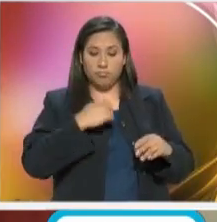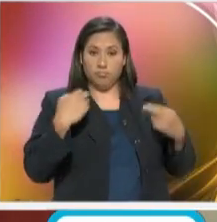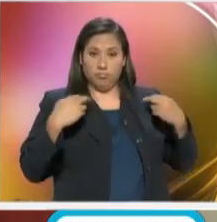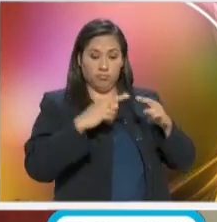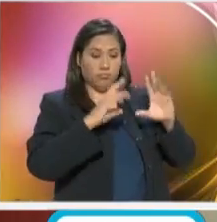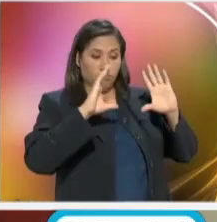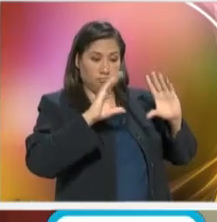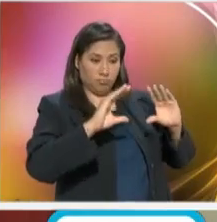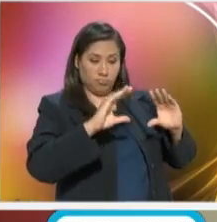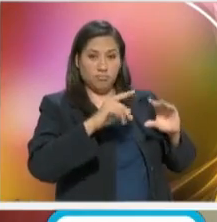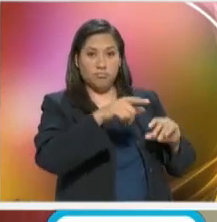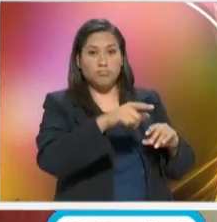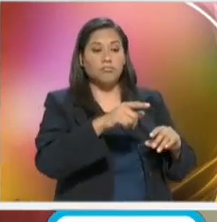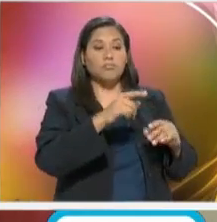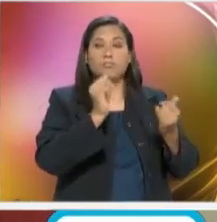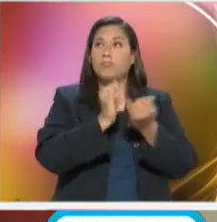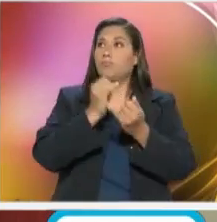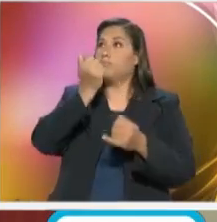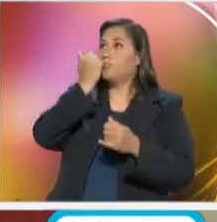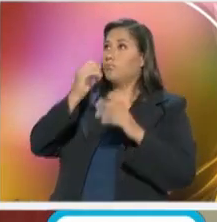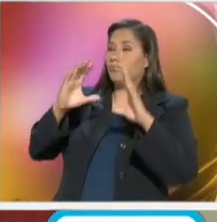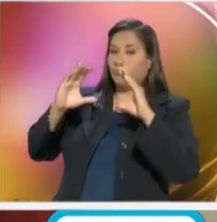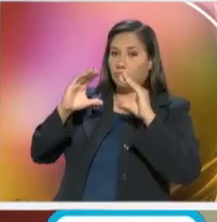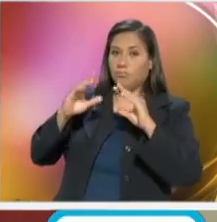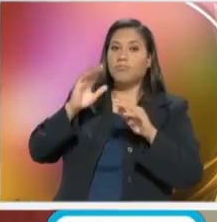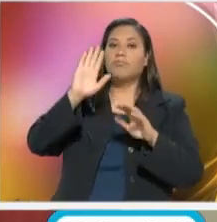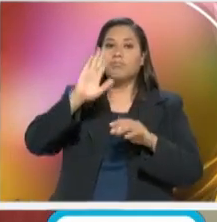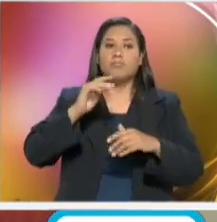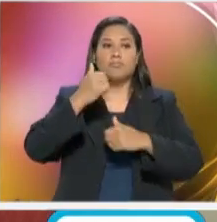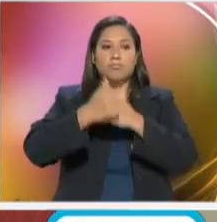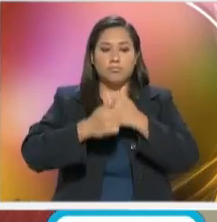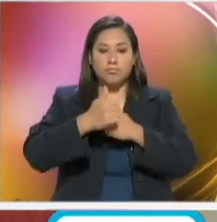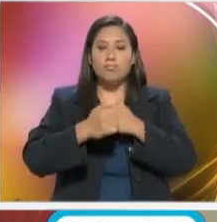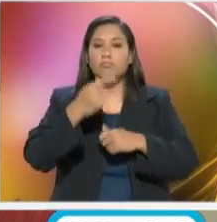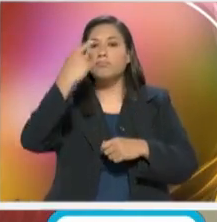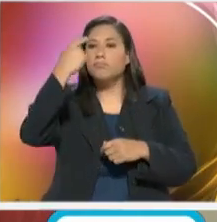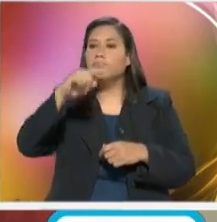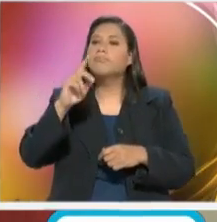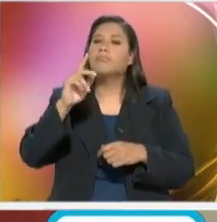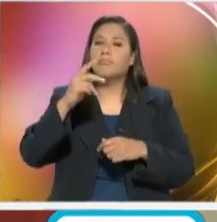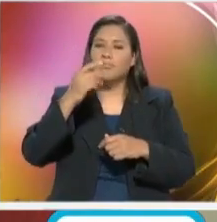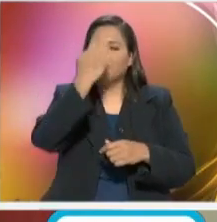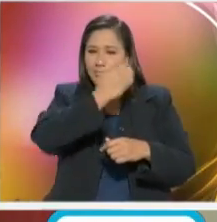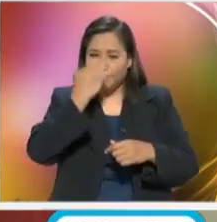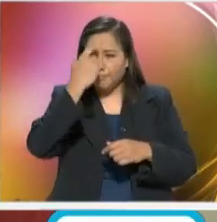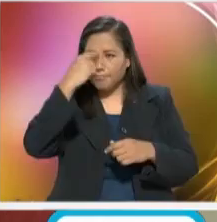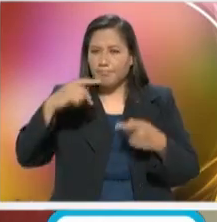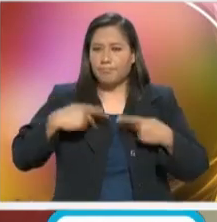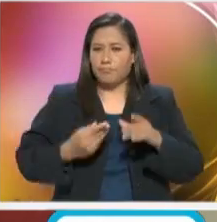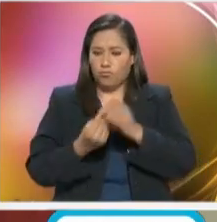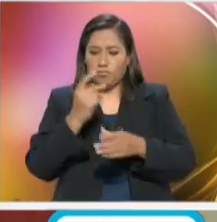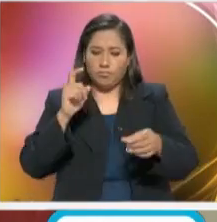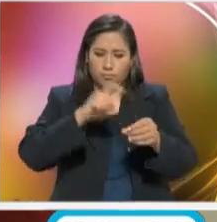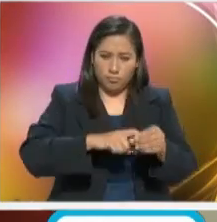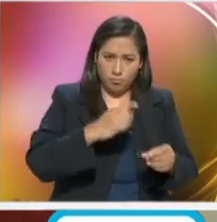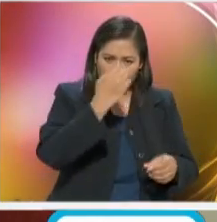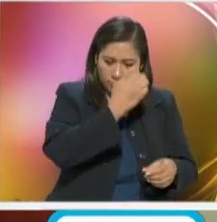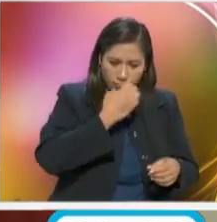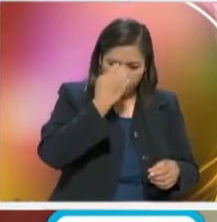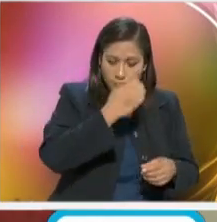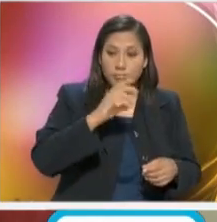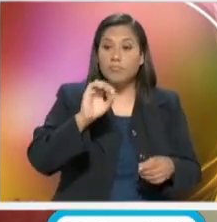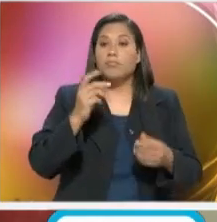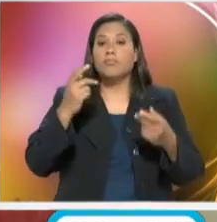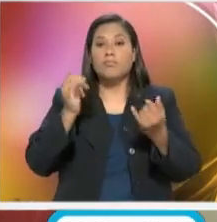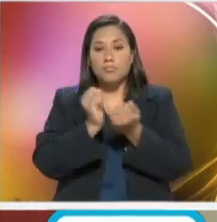como educativos, en un proceso de concurso en oposición para los de nuevo ingreso, y en un proceso de evaluación constante